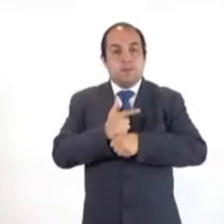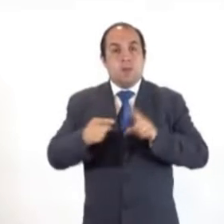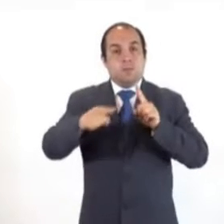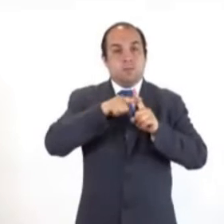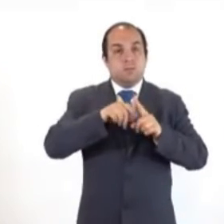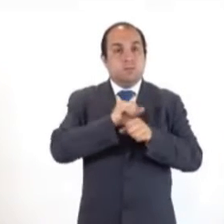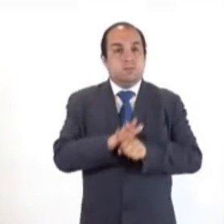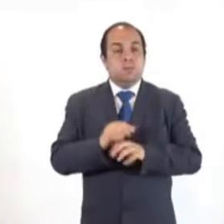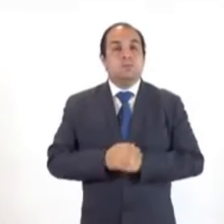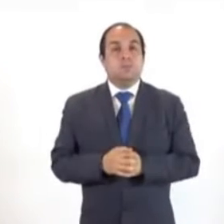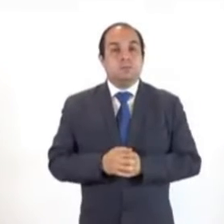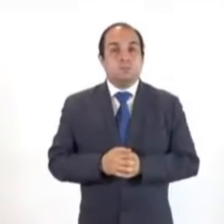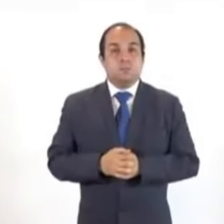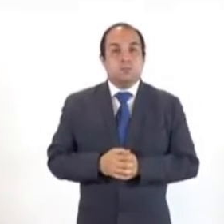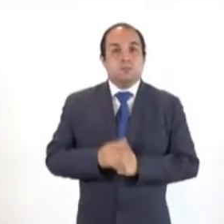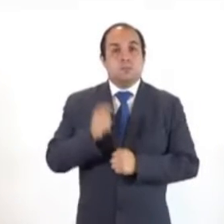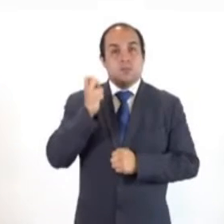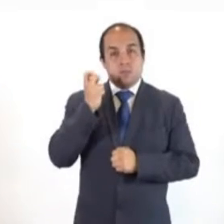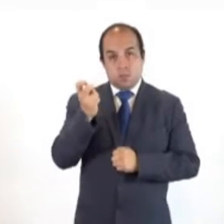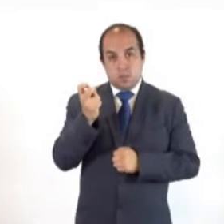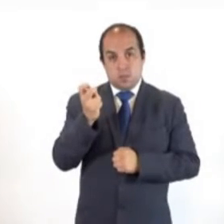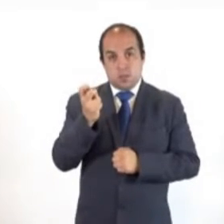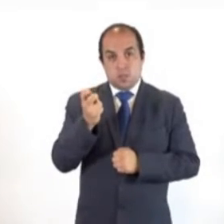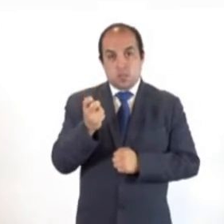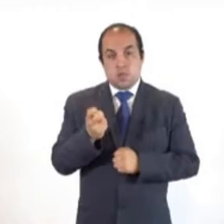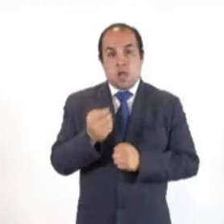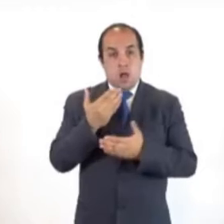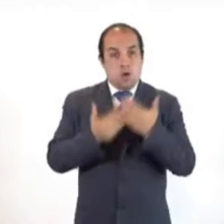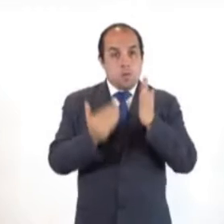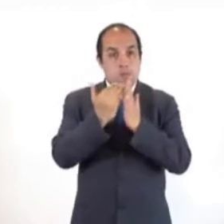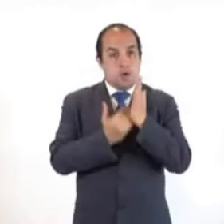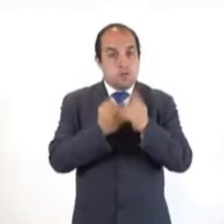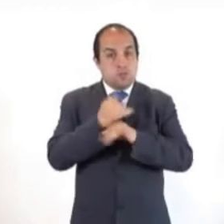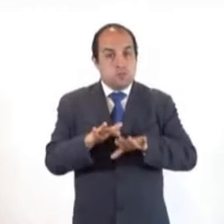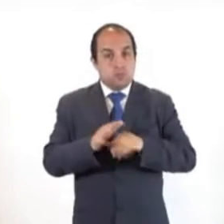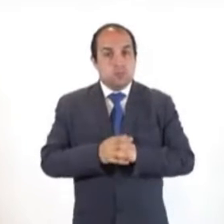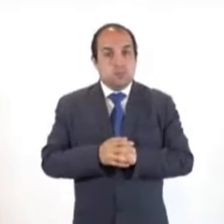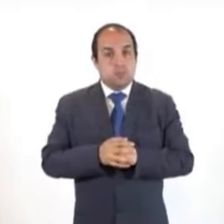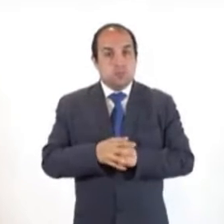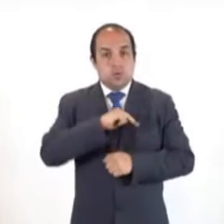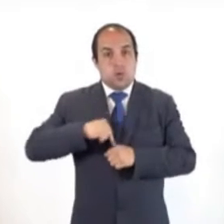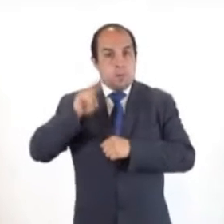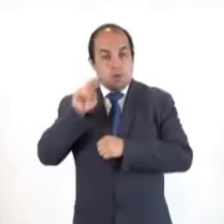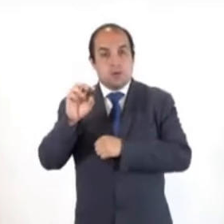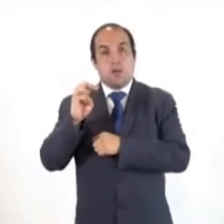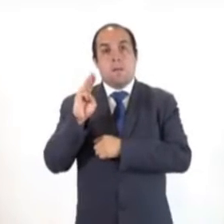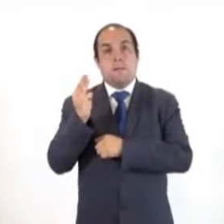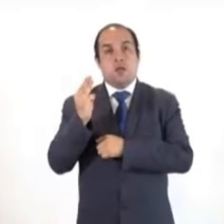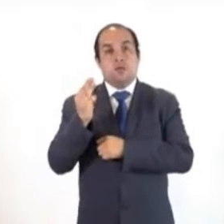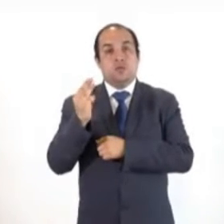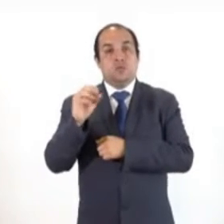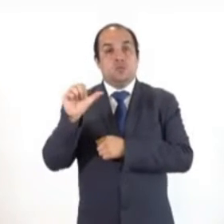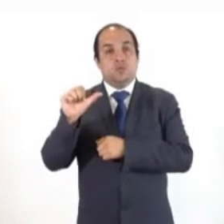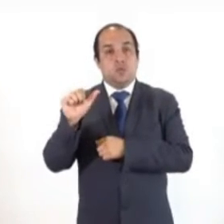como positivas y que es hasta este momento de los menores datos en un periodo de 15 días, inclusive menor a lo que estábamos viendo durante mayo y abril del